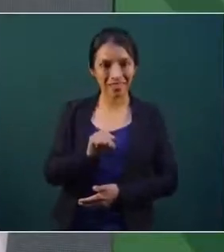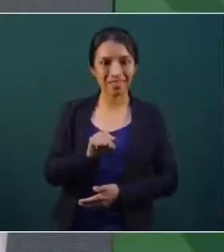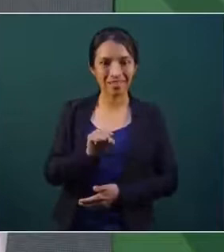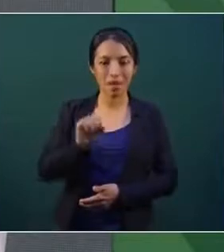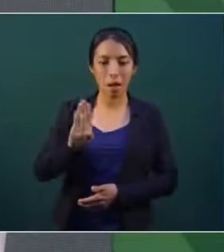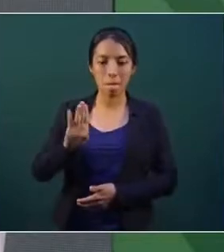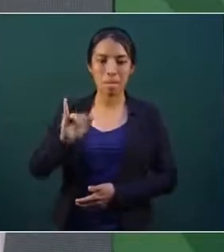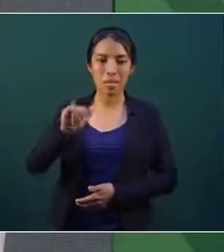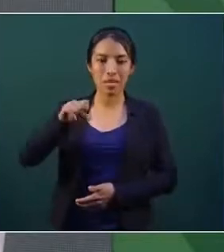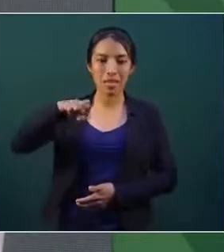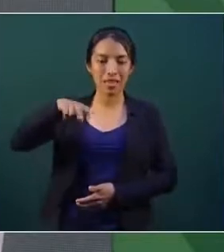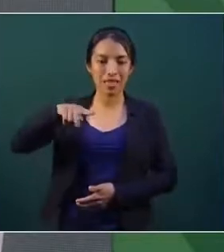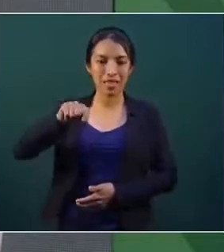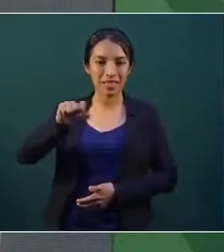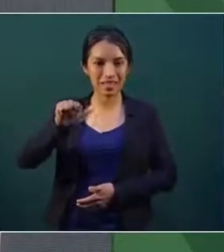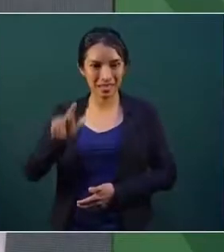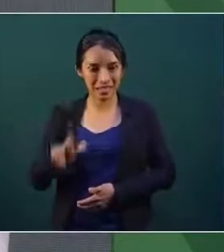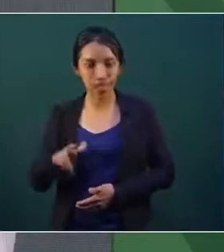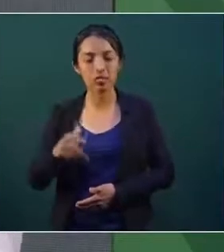avanzando.